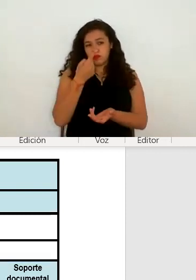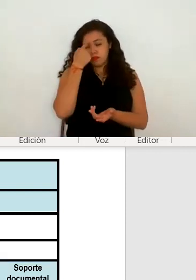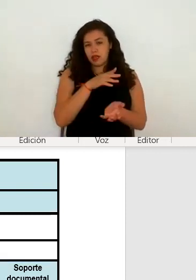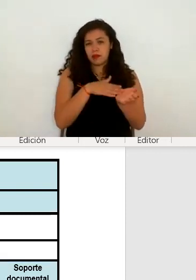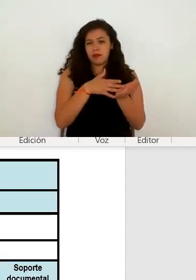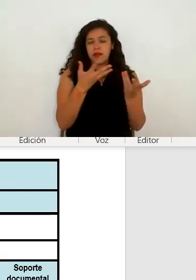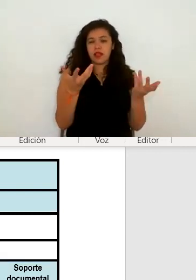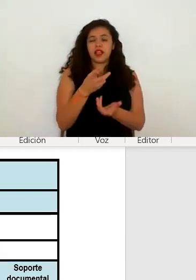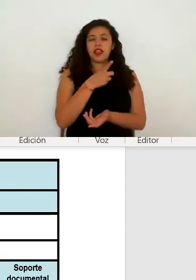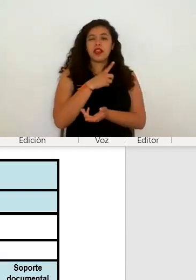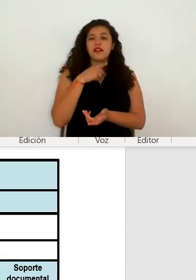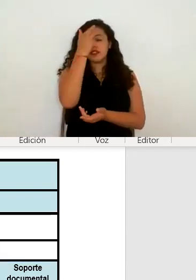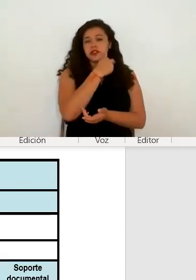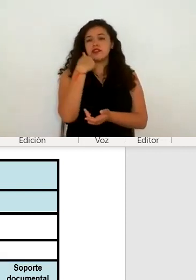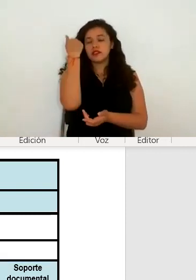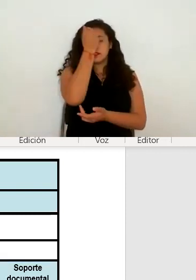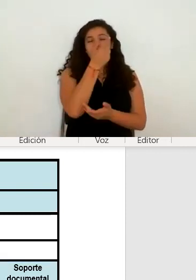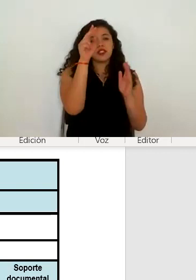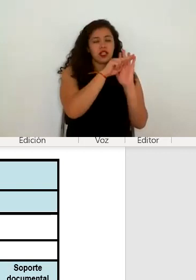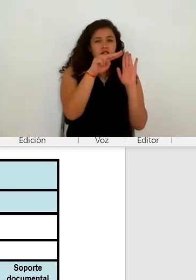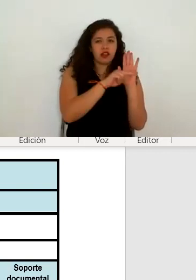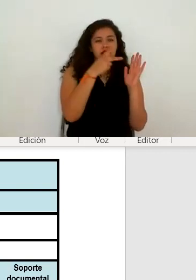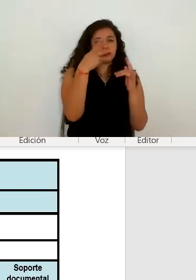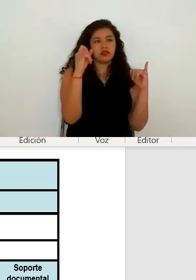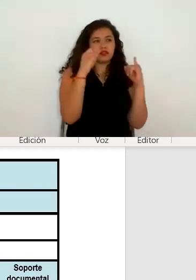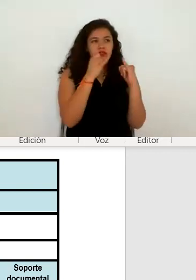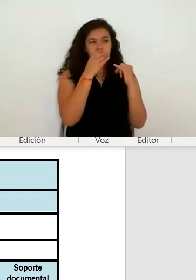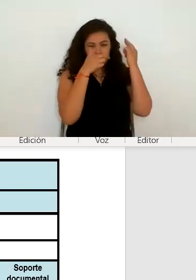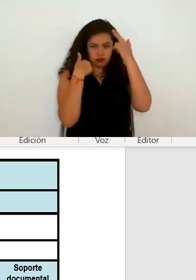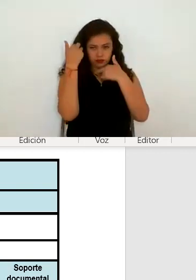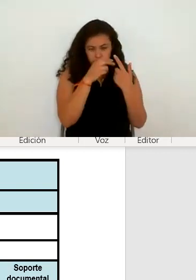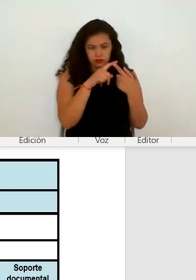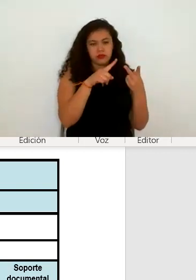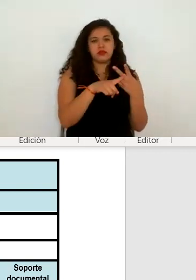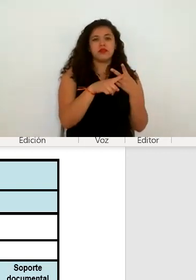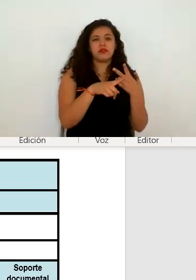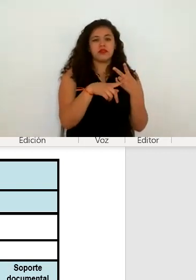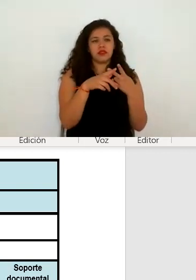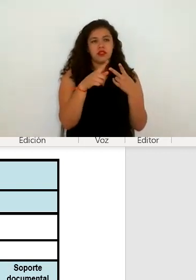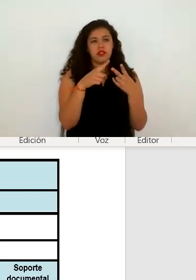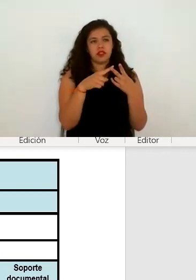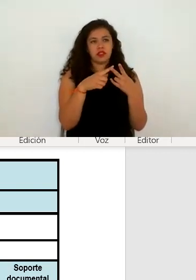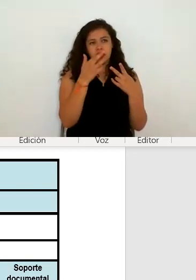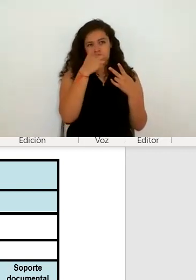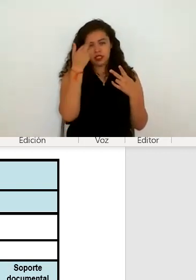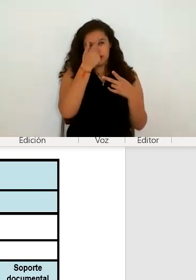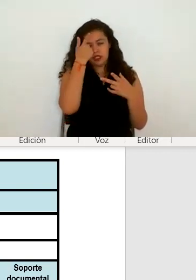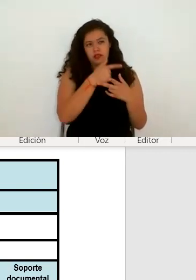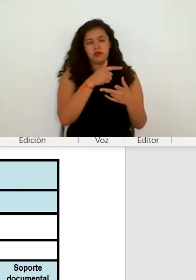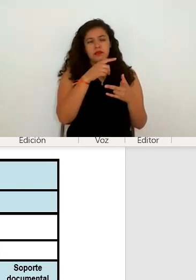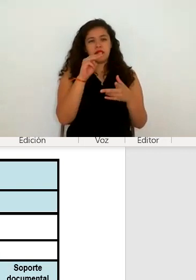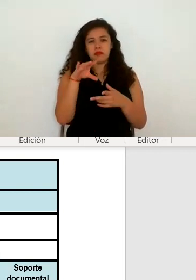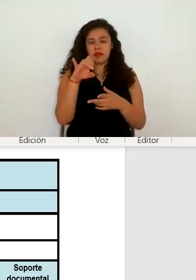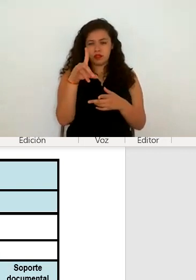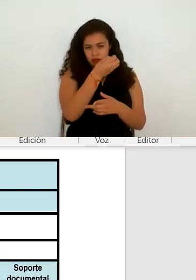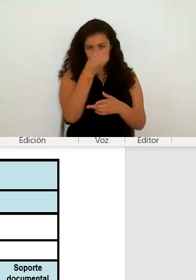documento hay que analizar toda la normativa de su institución, hay que hacer el análisis de los manuales de organización,